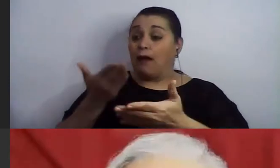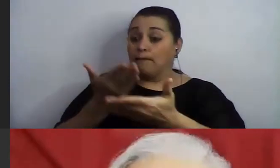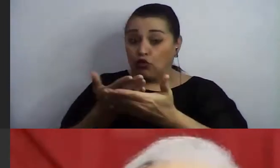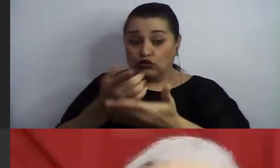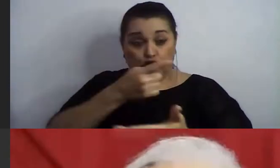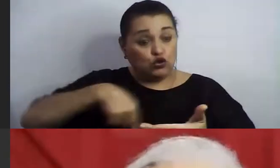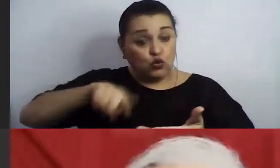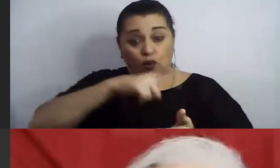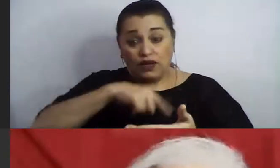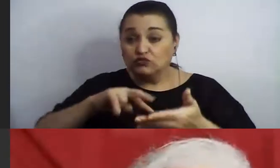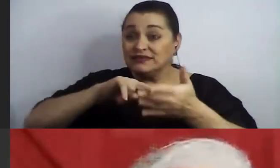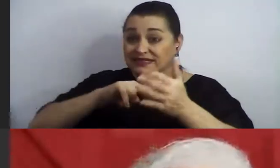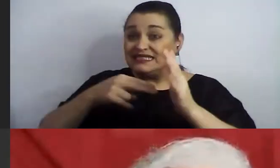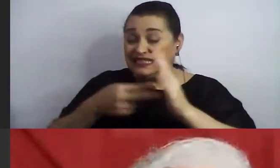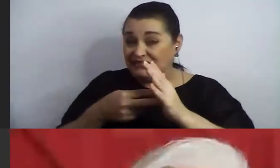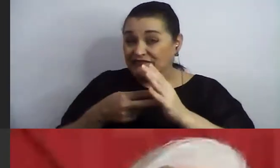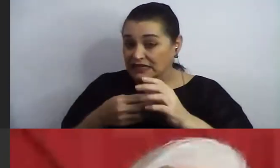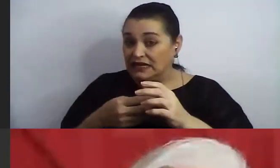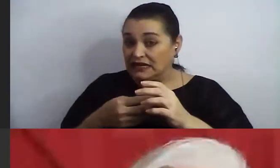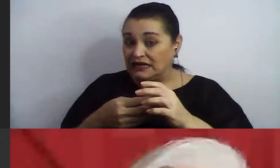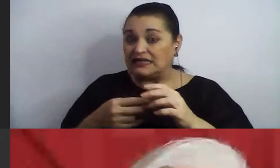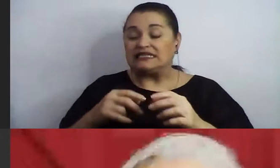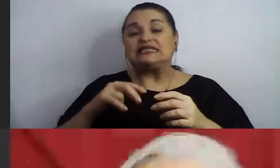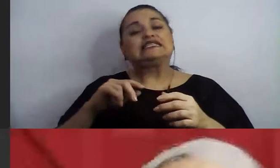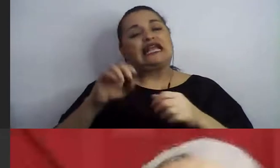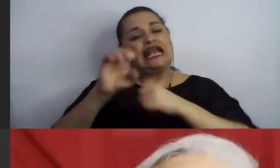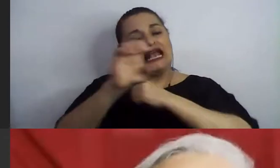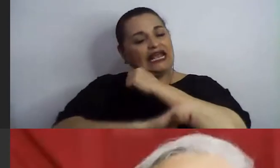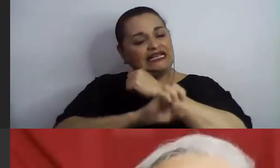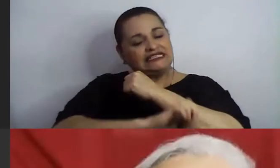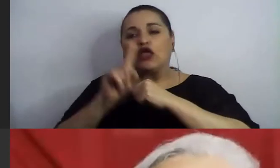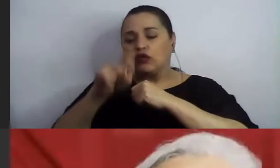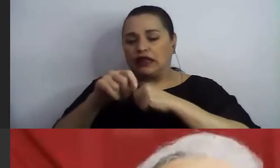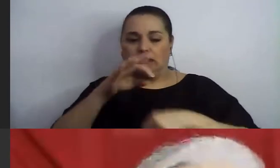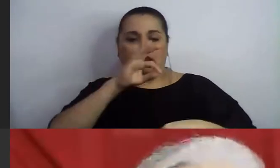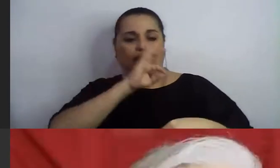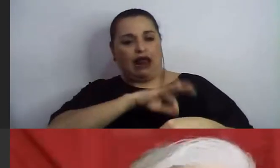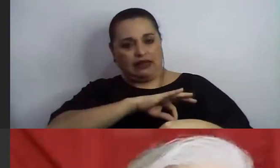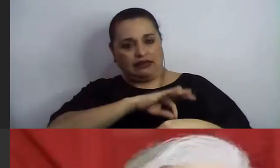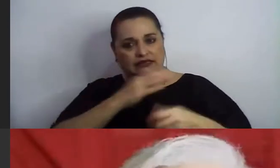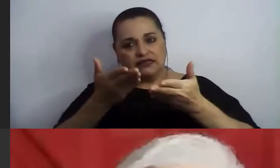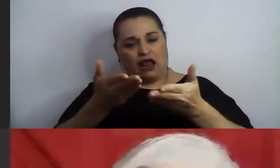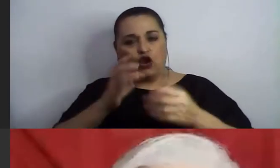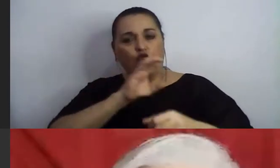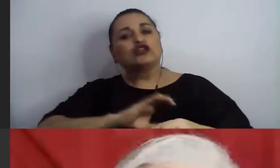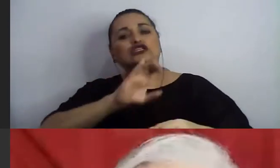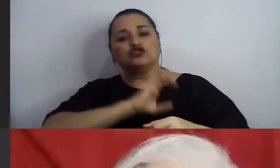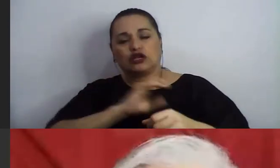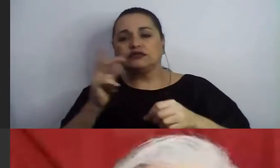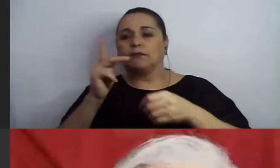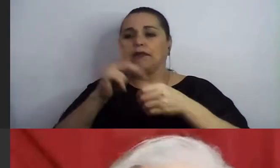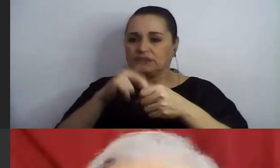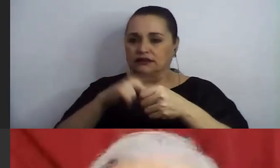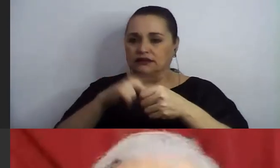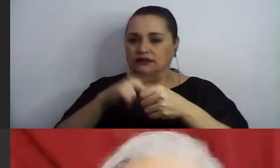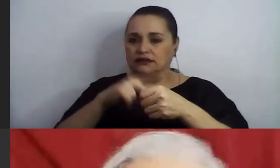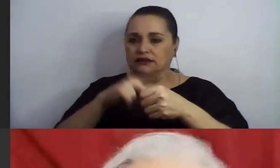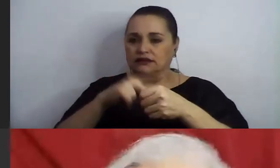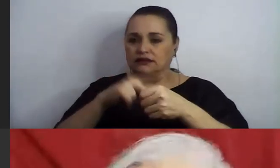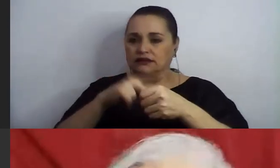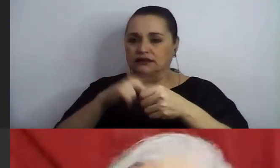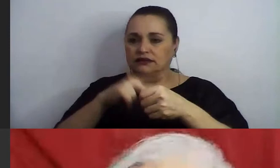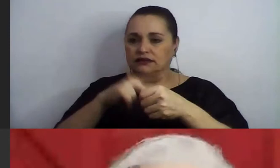significativo, pues por supuesto que el Estado debe garantizar esas condiciones para la participación en libertad